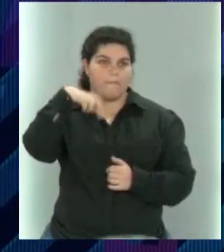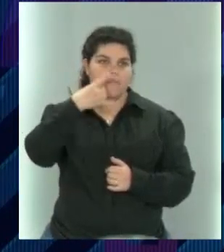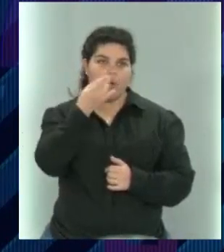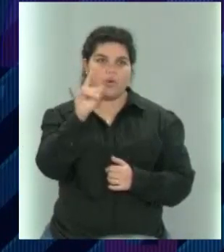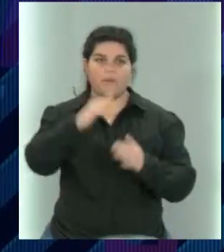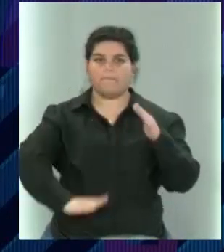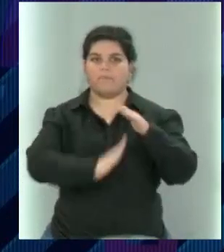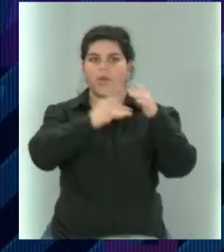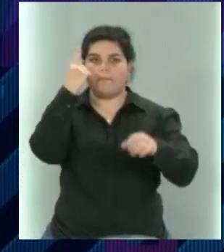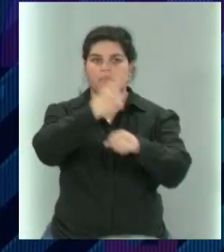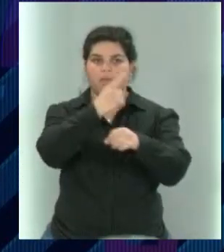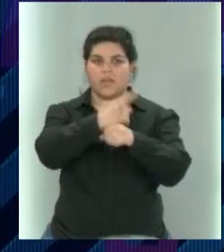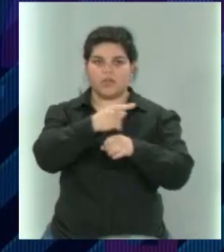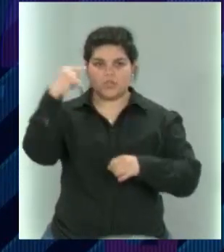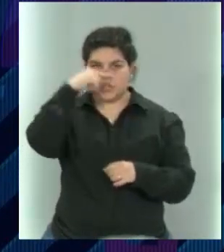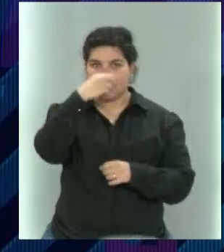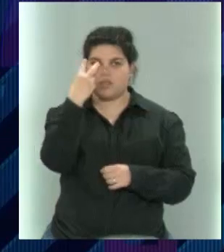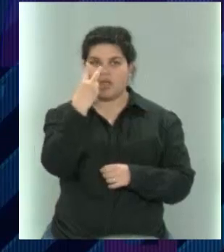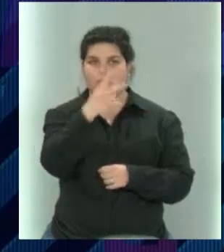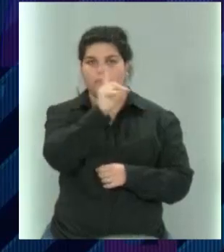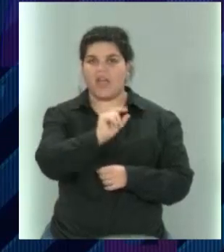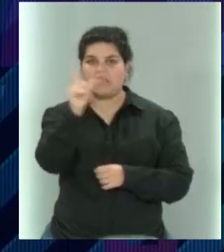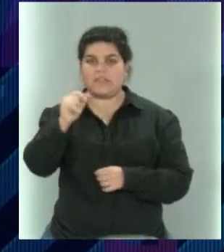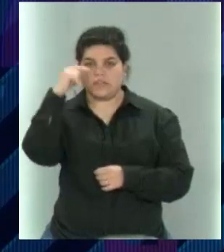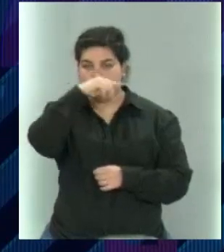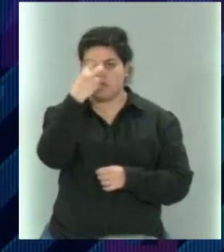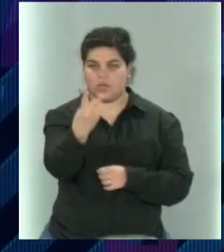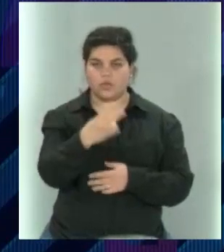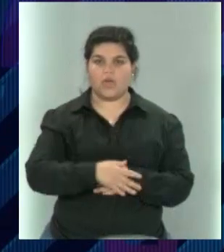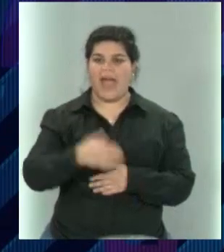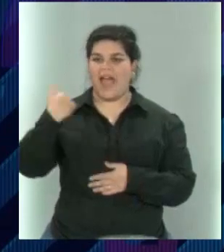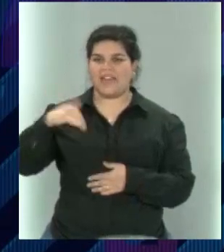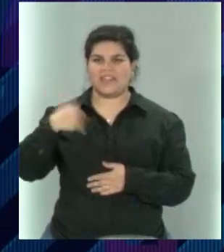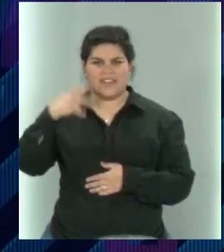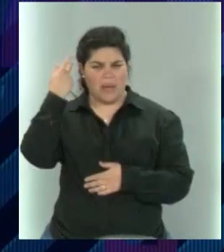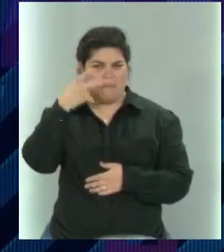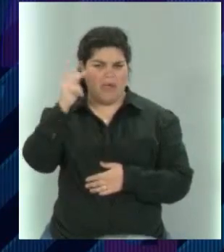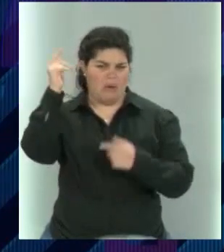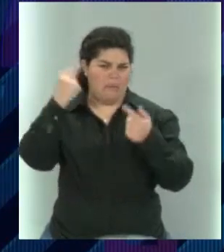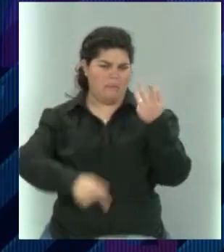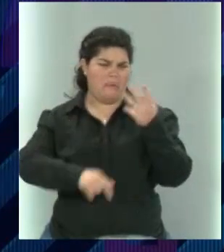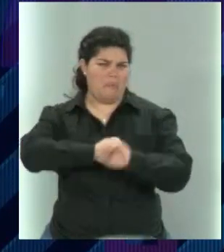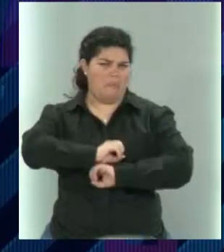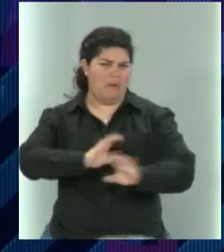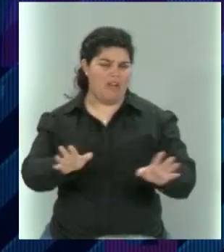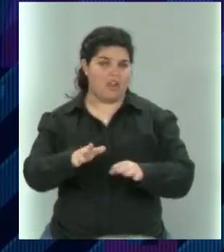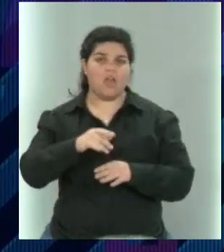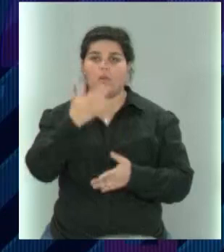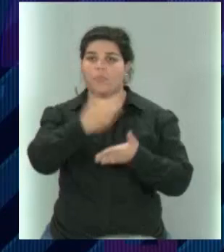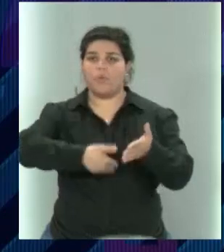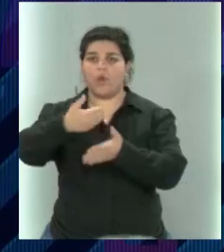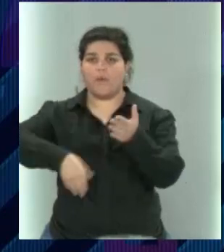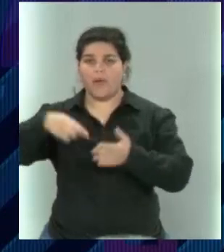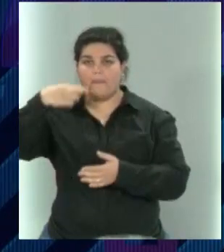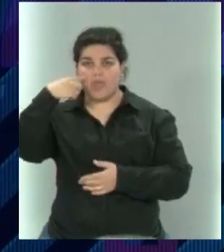y estamos hablando, como bien decíamos, 72 países. Argentina recibió la peor de las calificaciones en las pruebas PISA 2015 porque